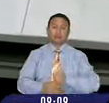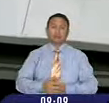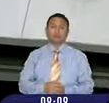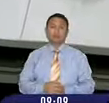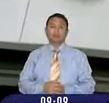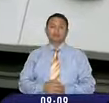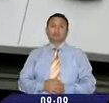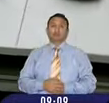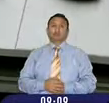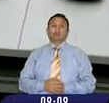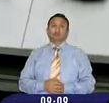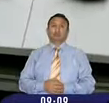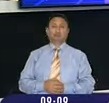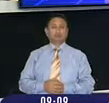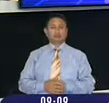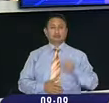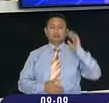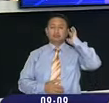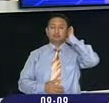informó Mauricio Sánchez.